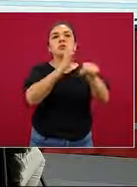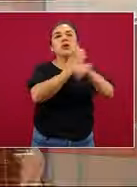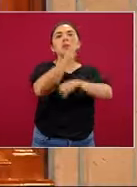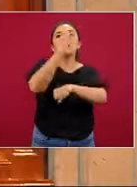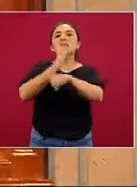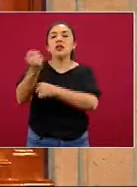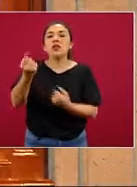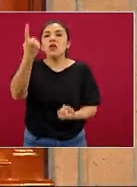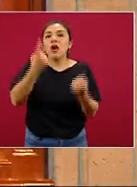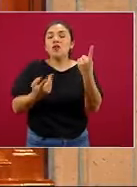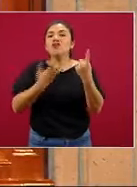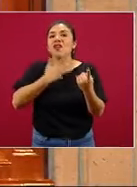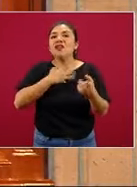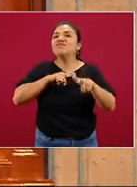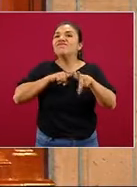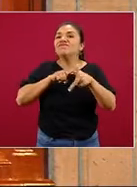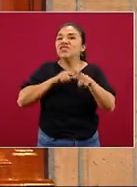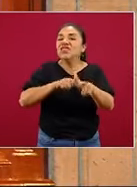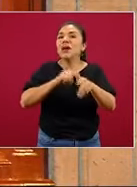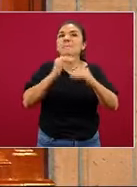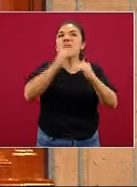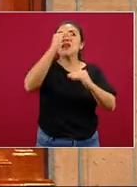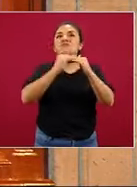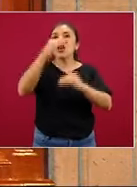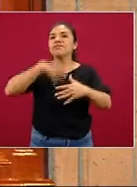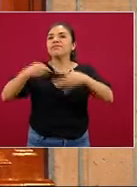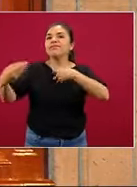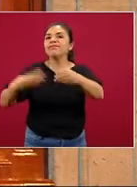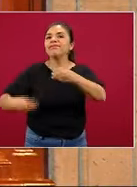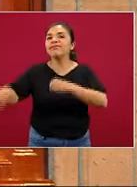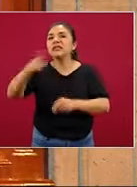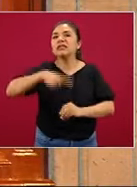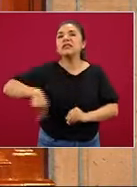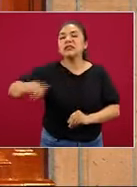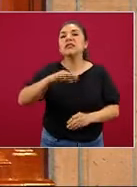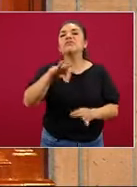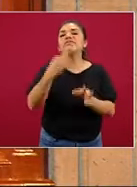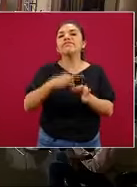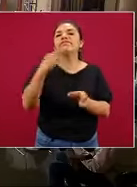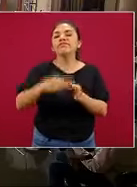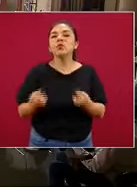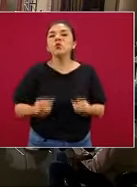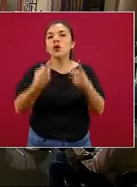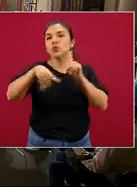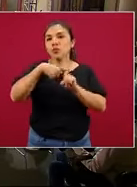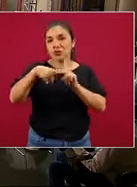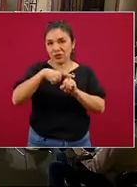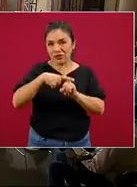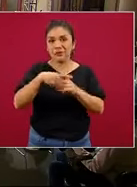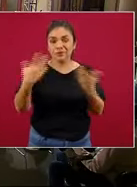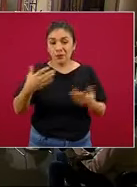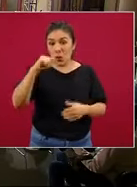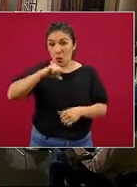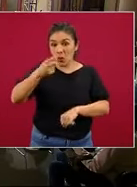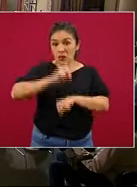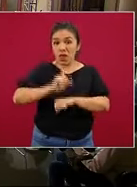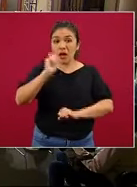federativas que en su momento han incrementado con transmisión y lógicamente con confirmación de casos. El día de hoy es